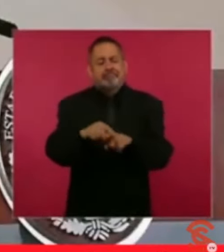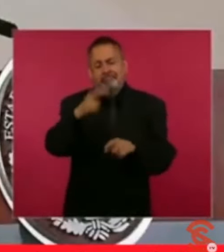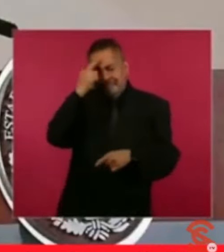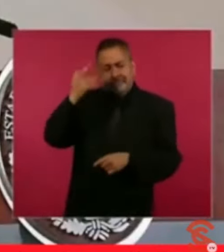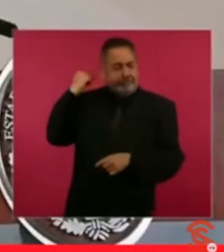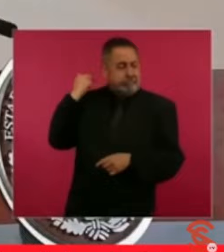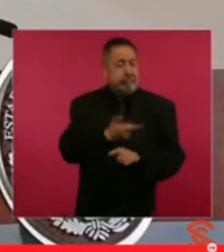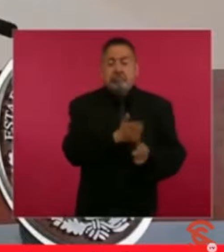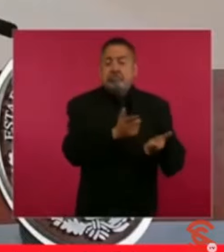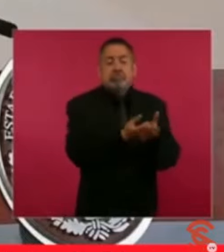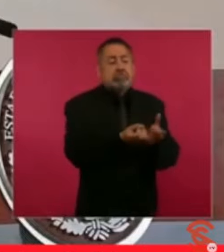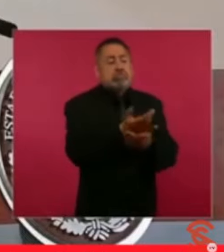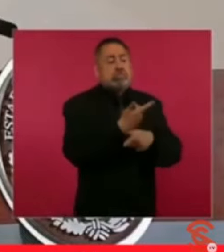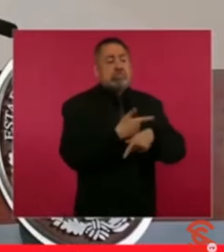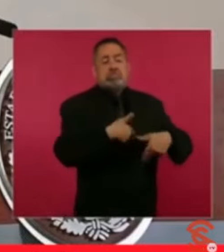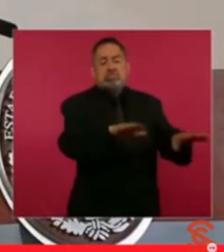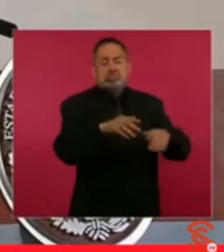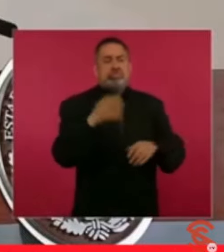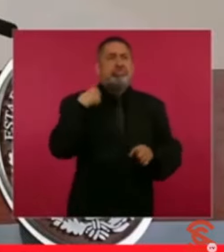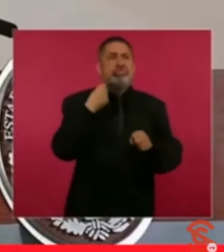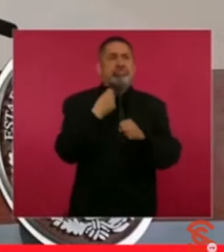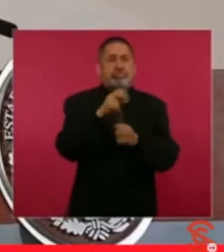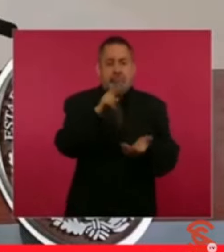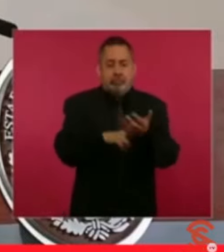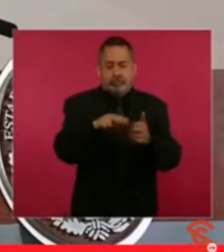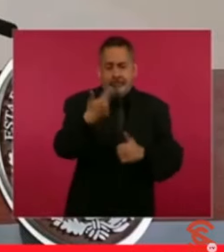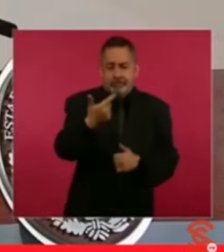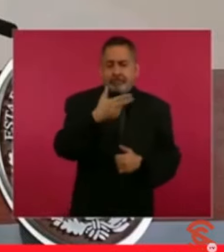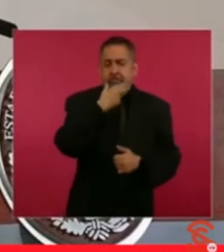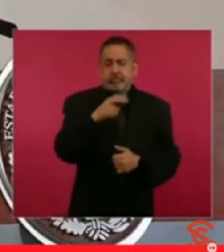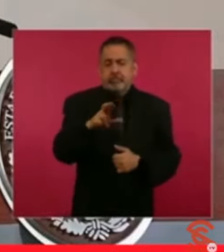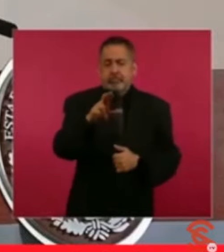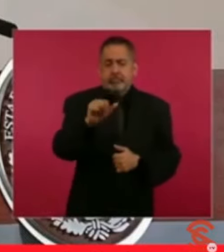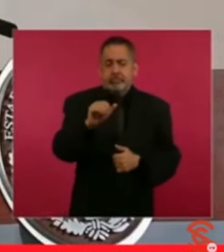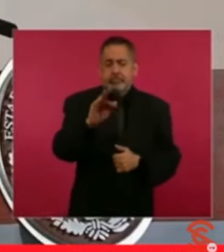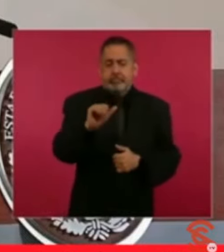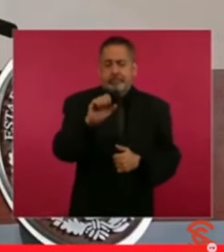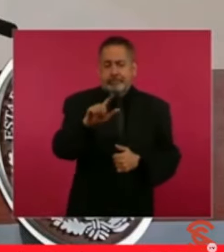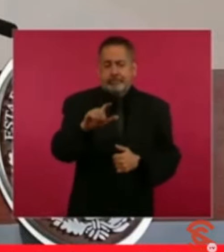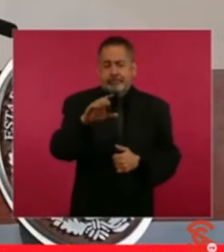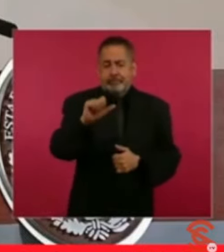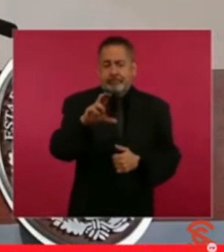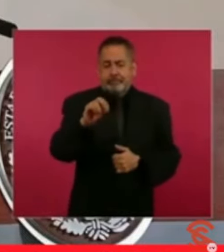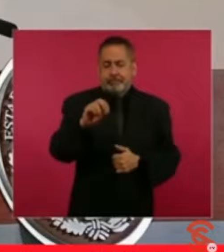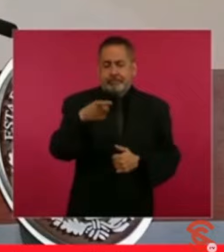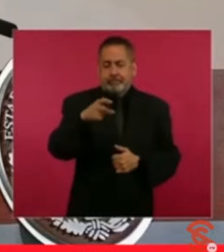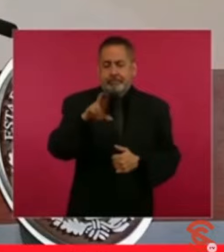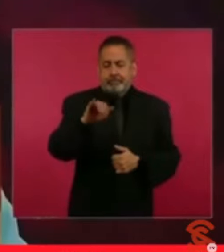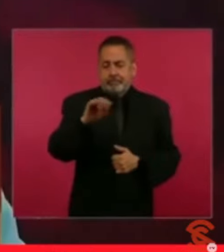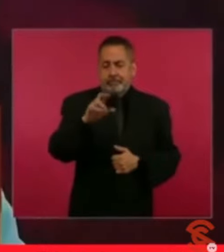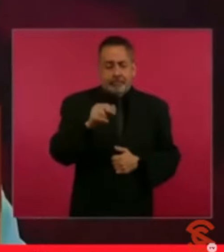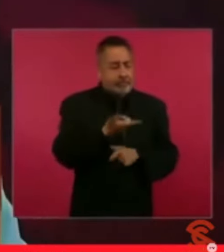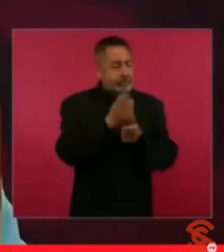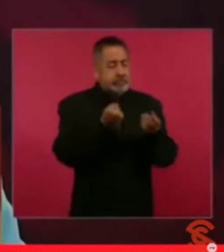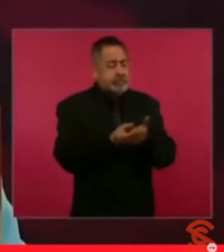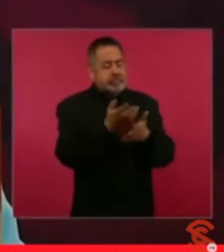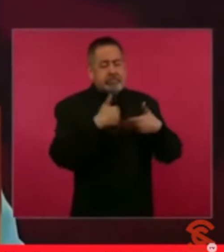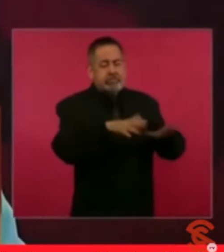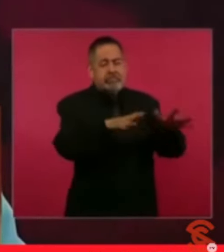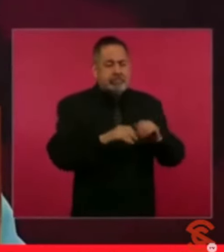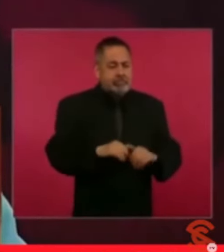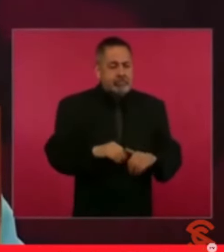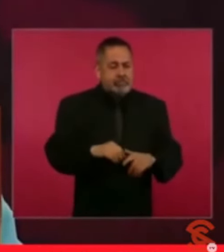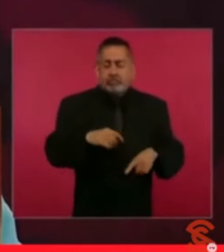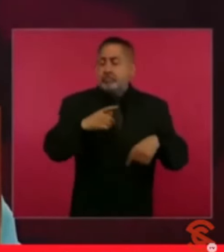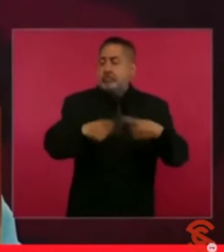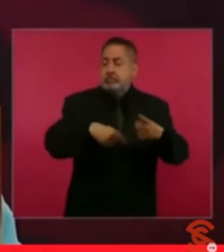Caro Quintero en 2013 y de inmediato se tuvo que rectificar por parte de los jueces, pero